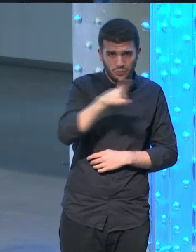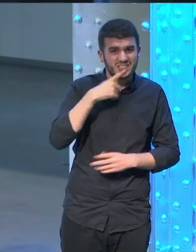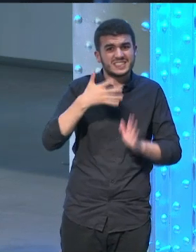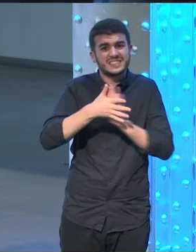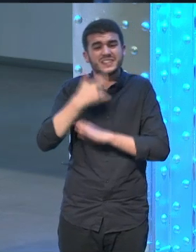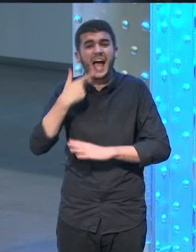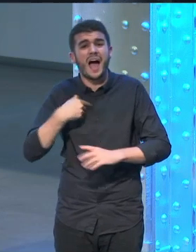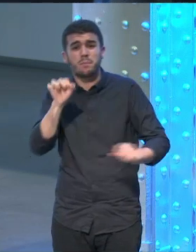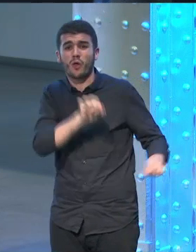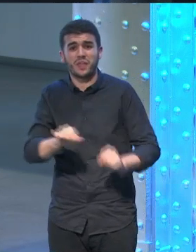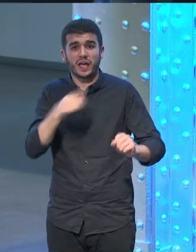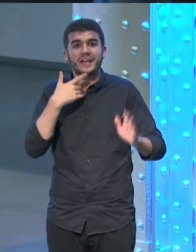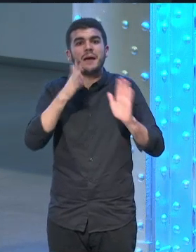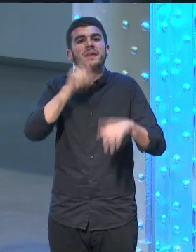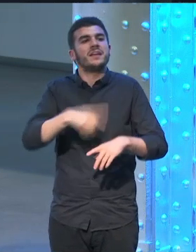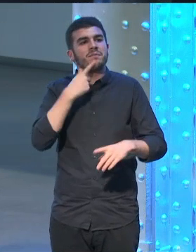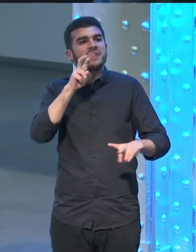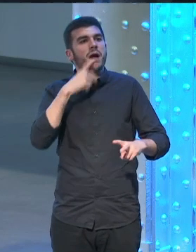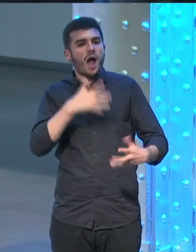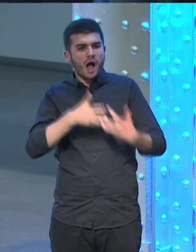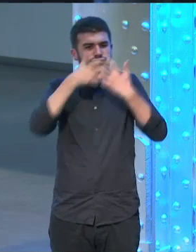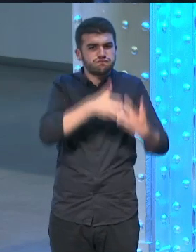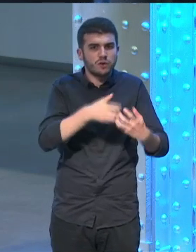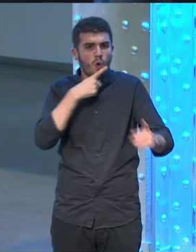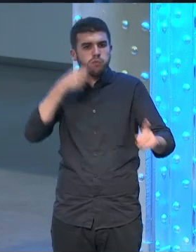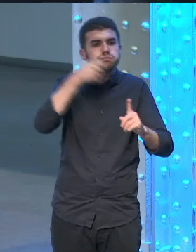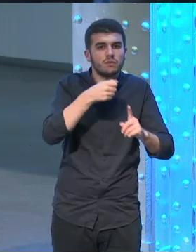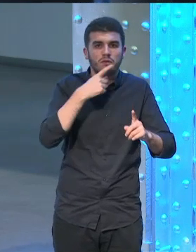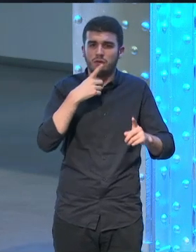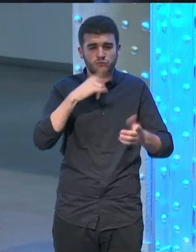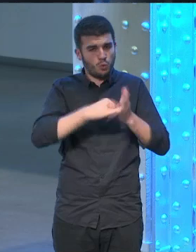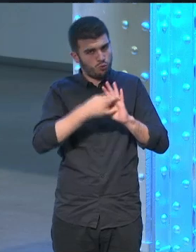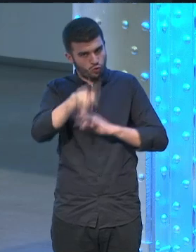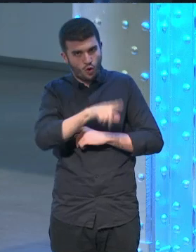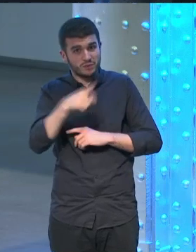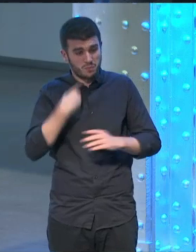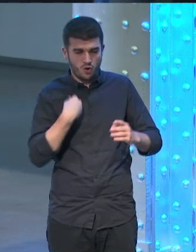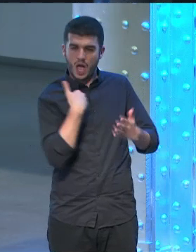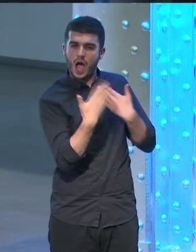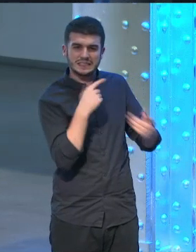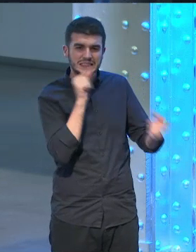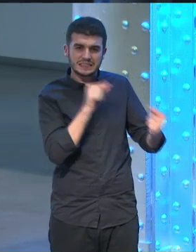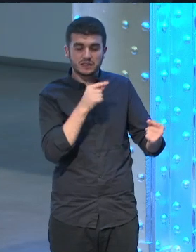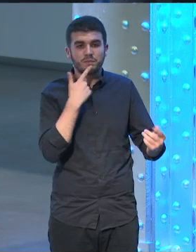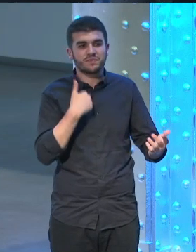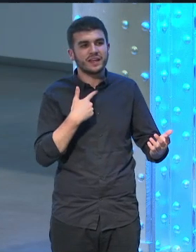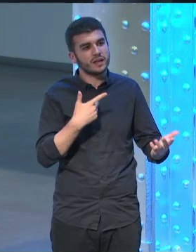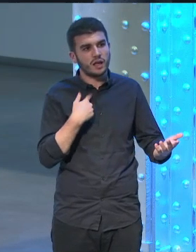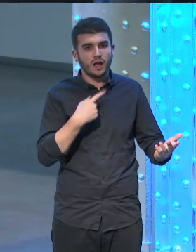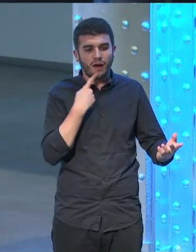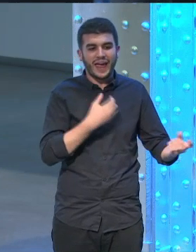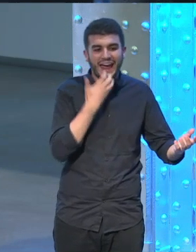el ataque como propuesta, porque también lo estamos discutiendo esta mañana y justamente el debate me ha venido al